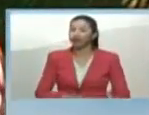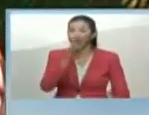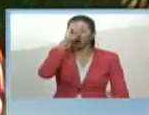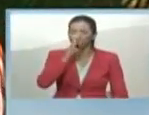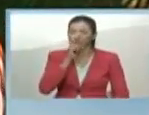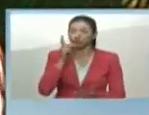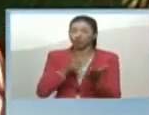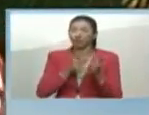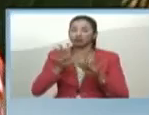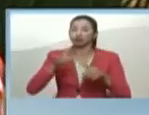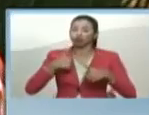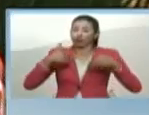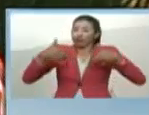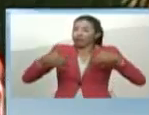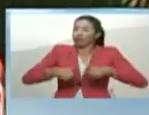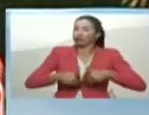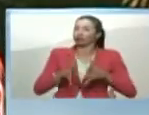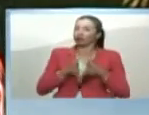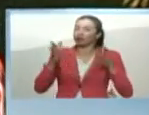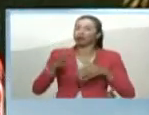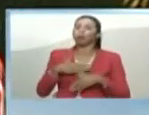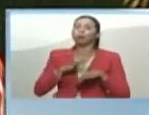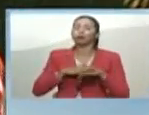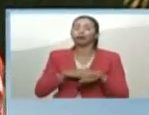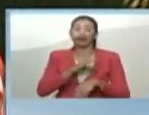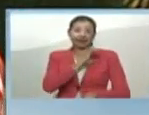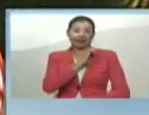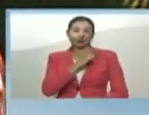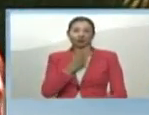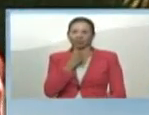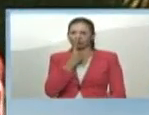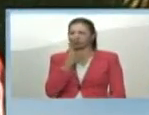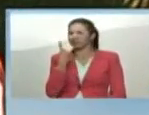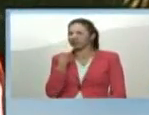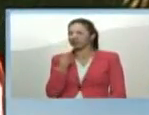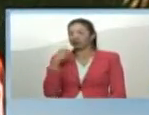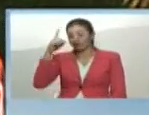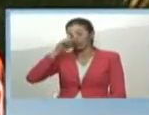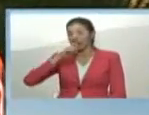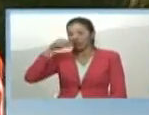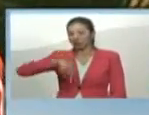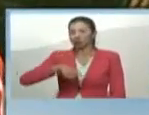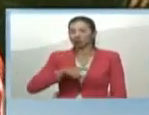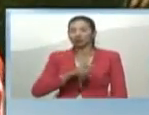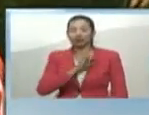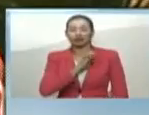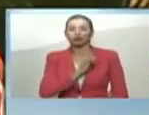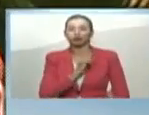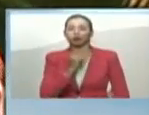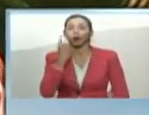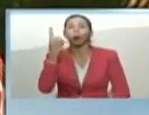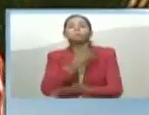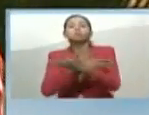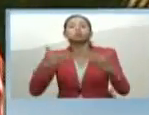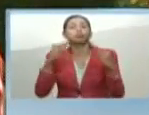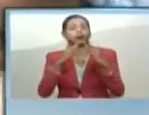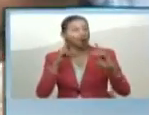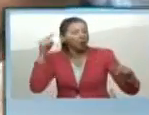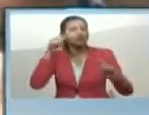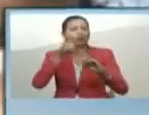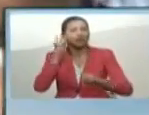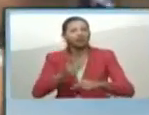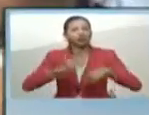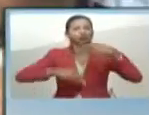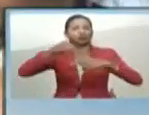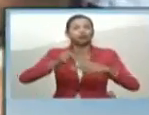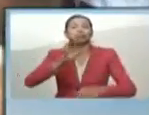esfuerzo tremendo porque yo en enero me propuse este año llegamos a 1 millón de viviendas y a 3 millones de pensionados y